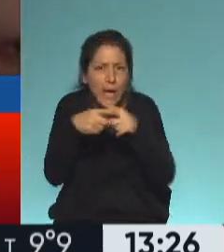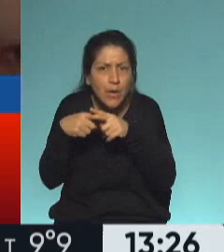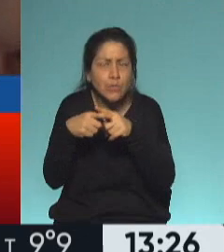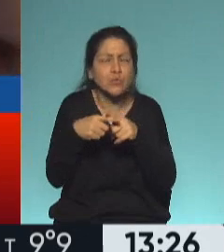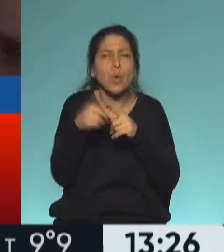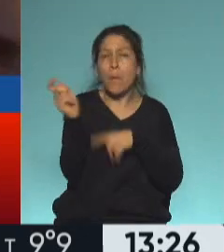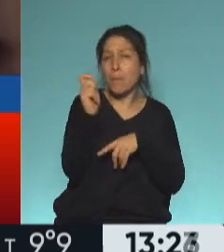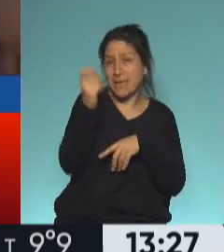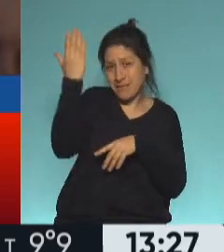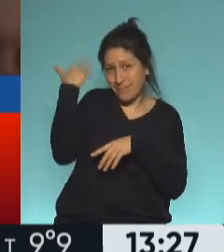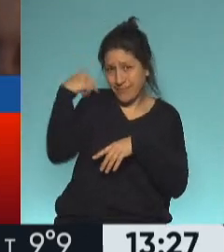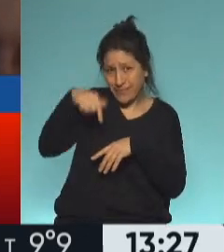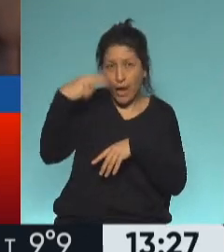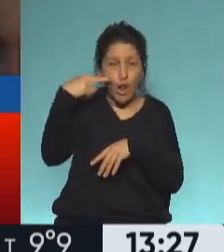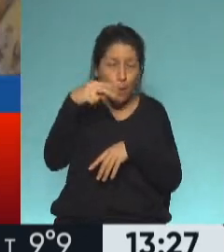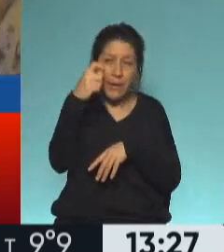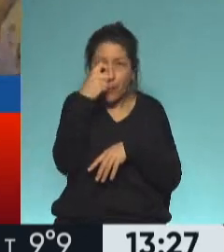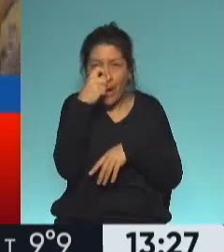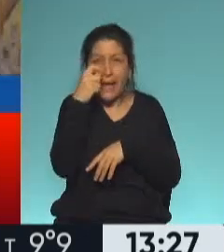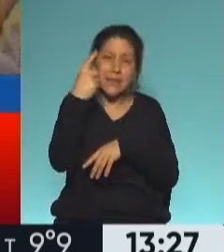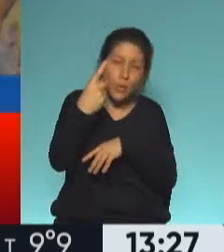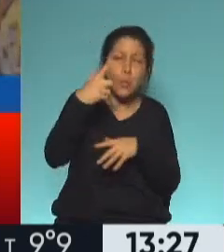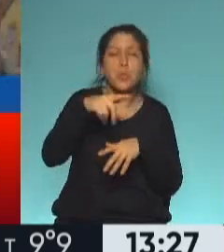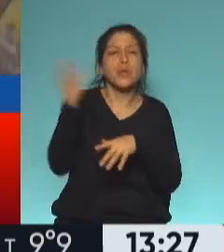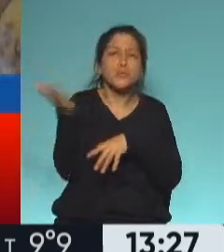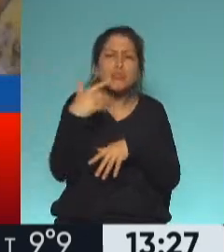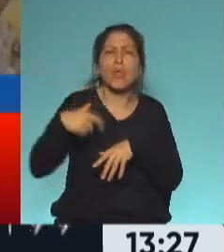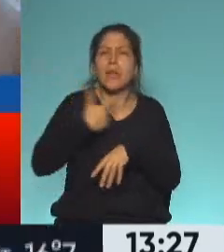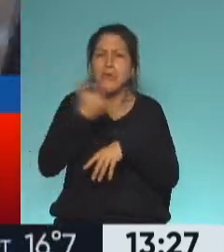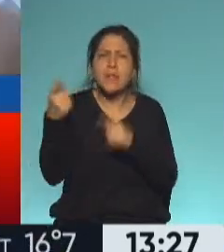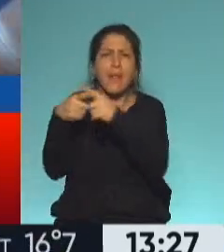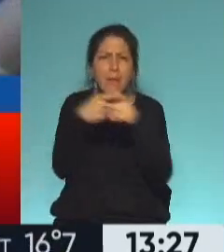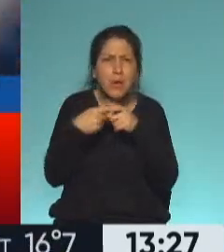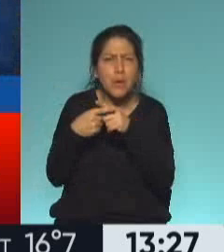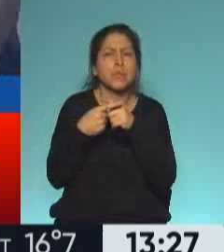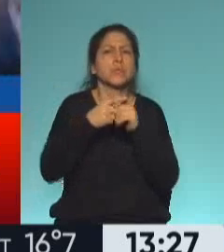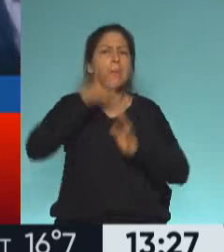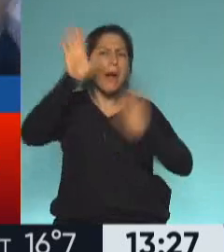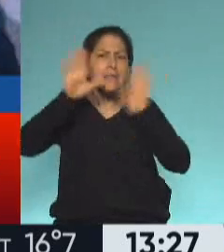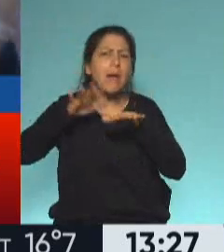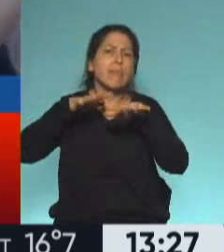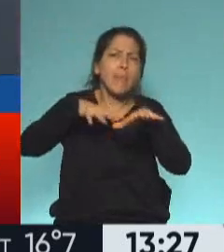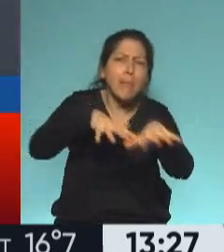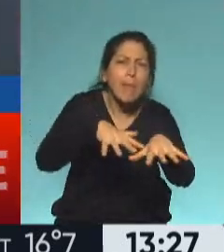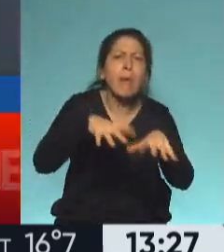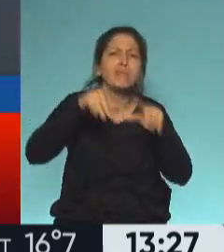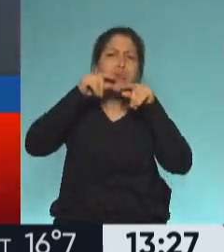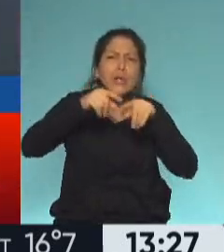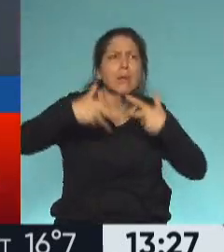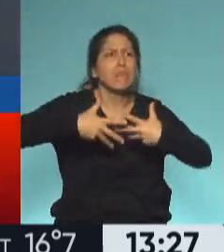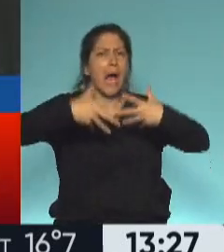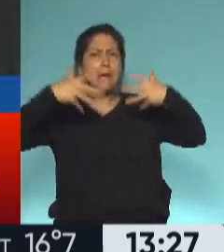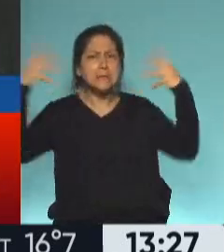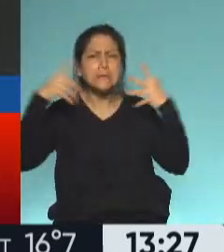2021, todos los estamentos de la sociedad civil bielorrusa participaron activamente en protestas masivas en la capital, Minsk, y